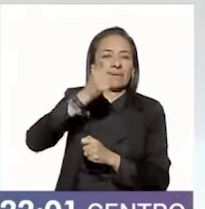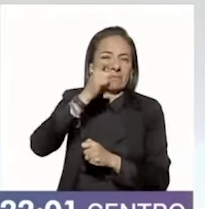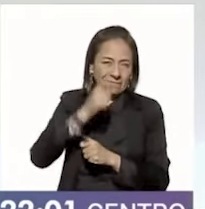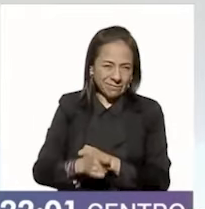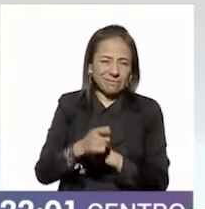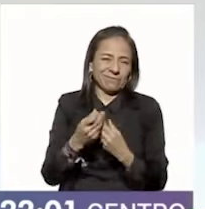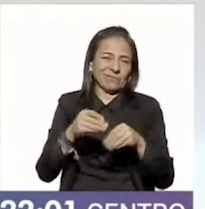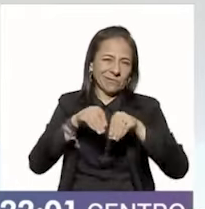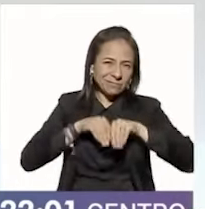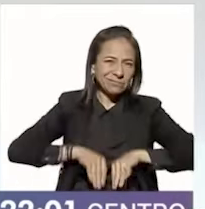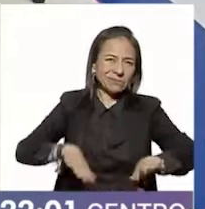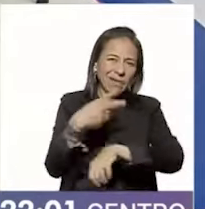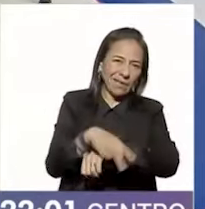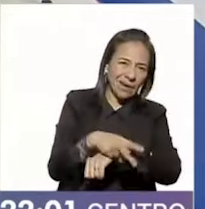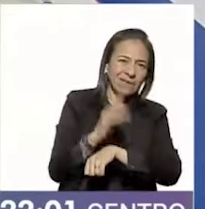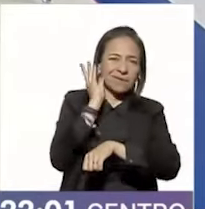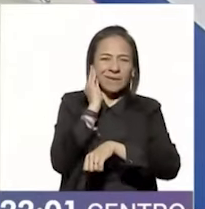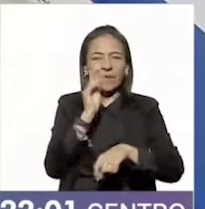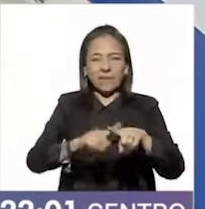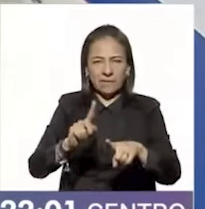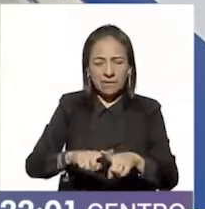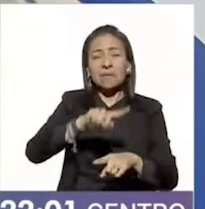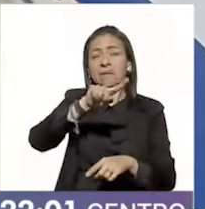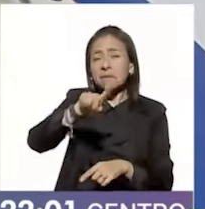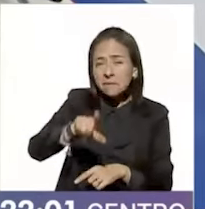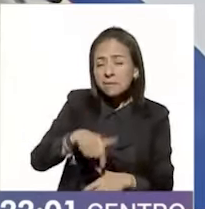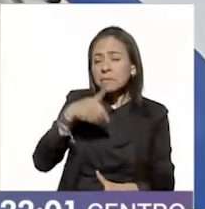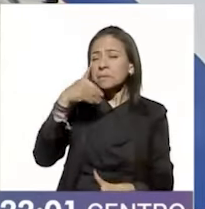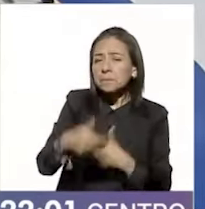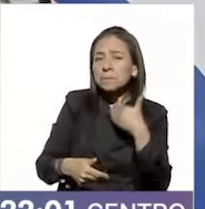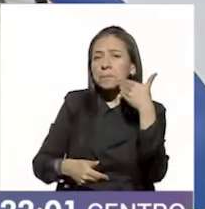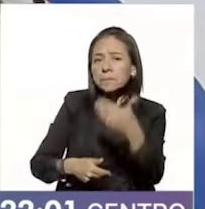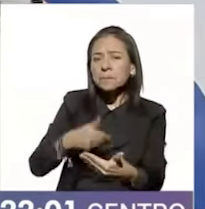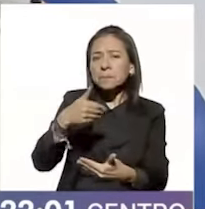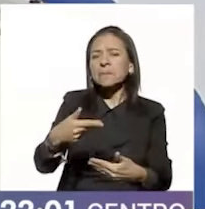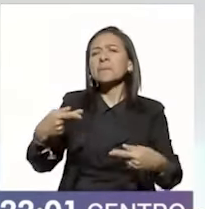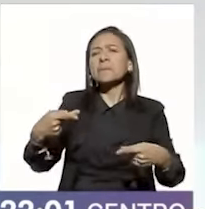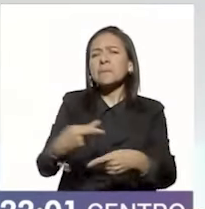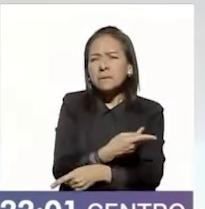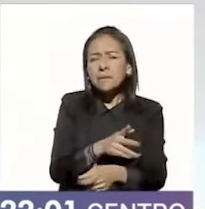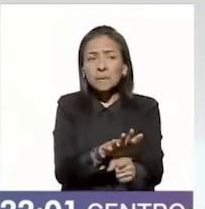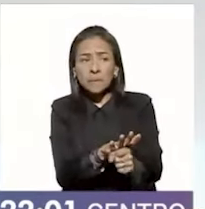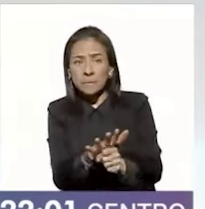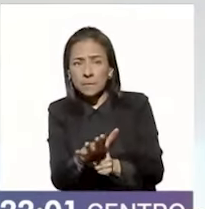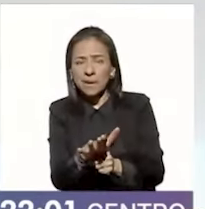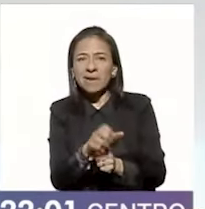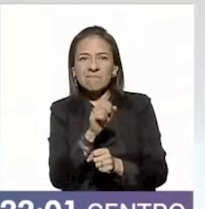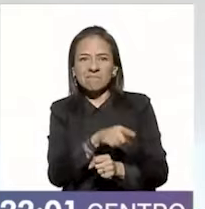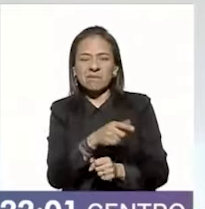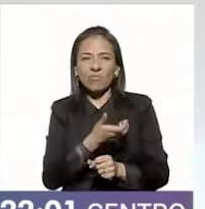luego su relato pasó a un segundo plano, porque el relato que empezó a imperar es el relato